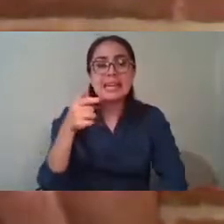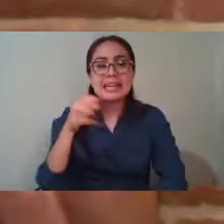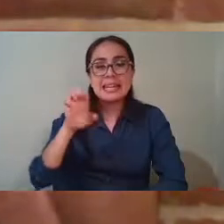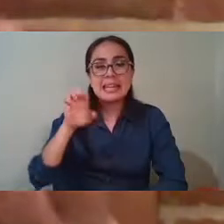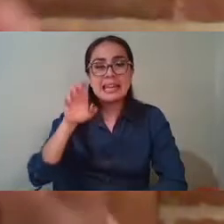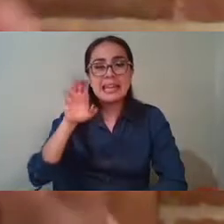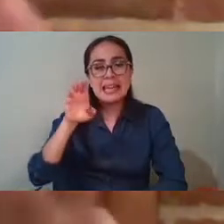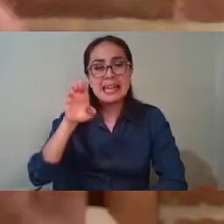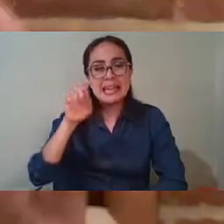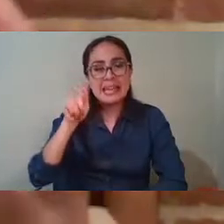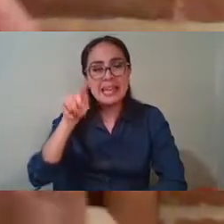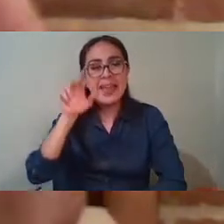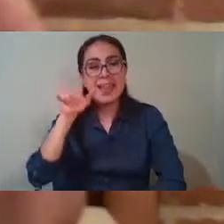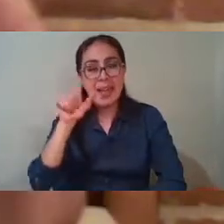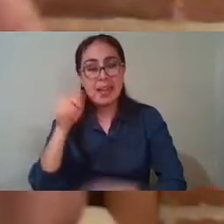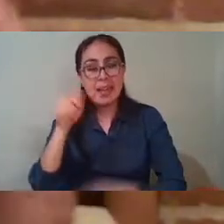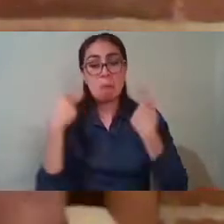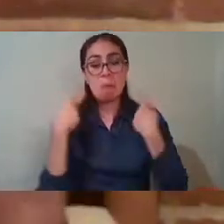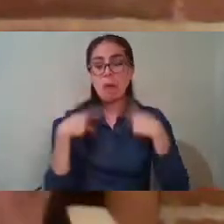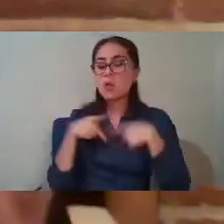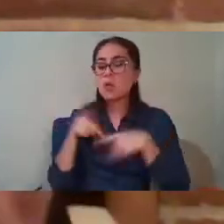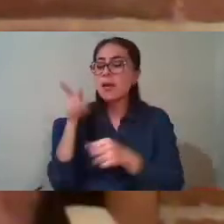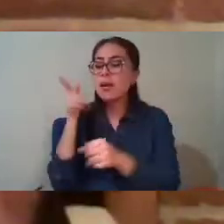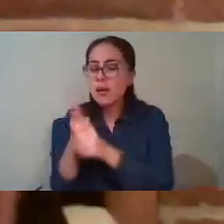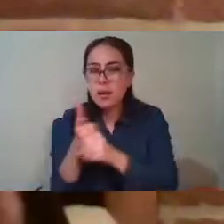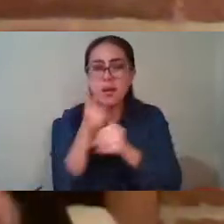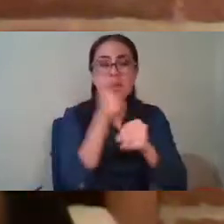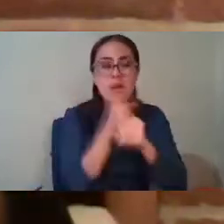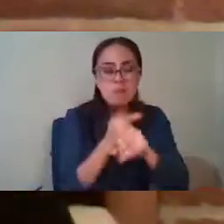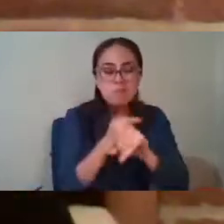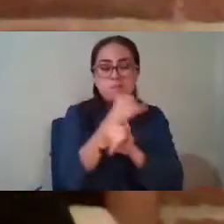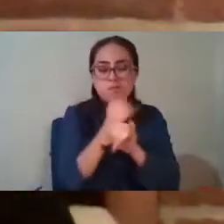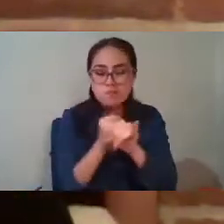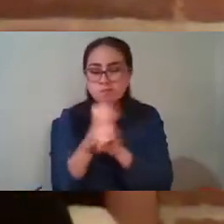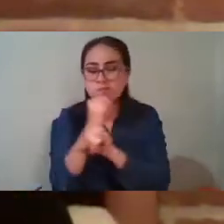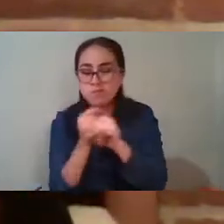a la religión nuevos significados